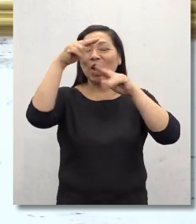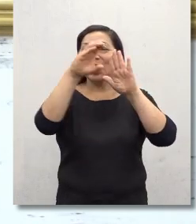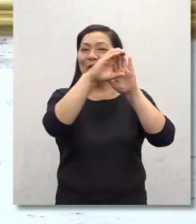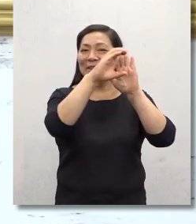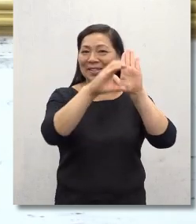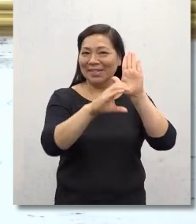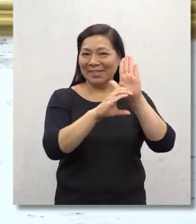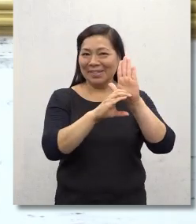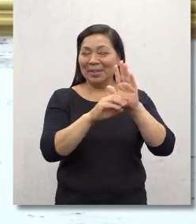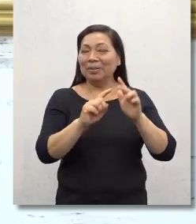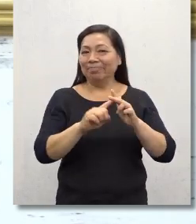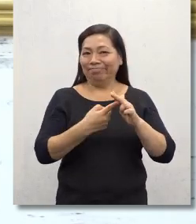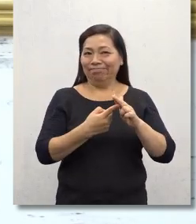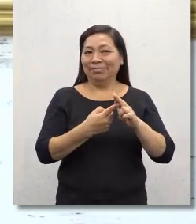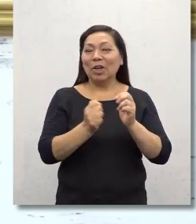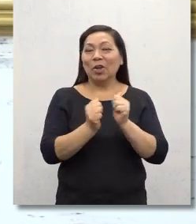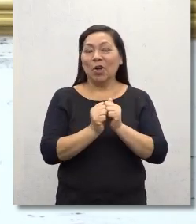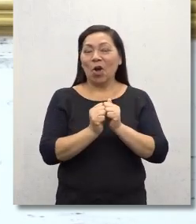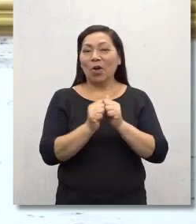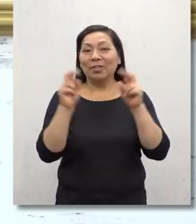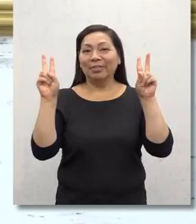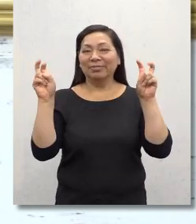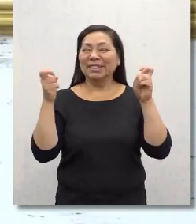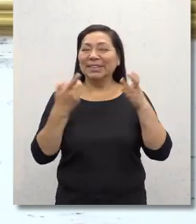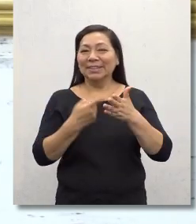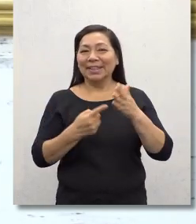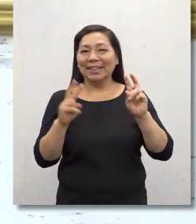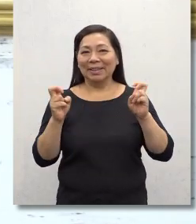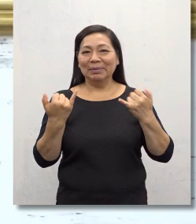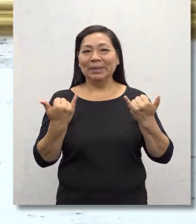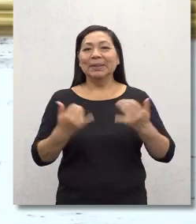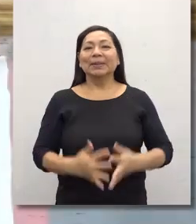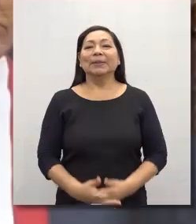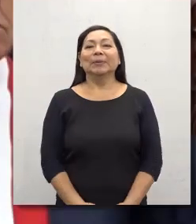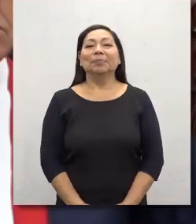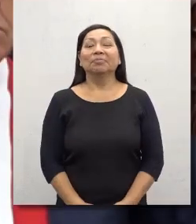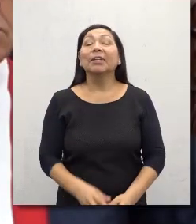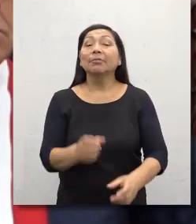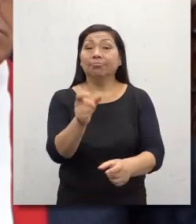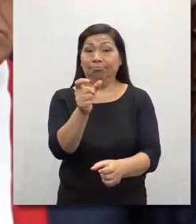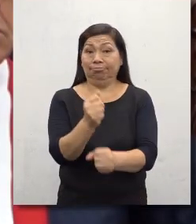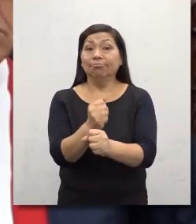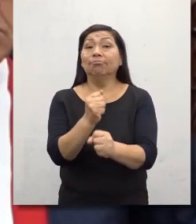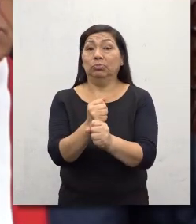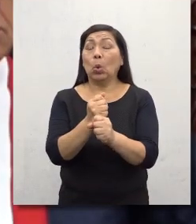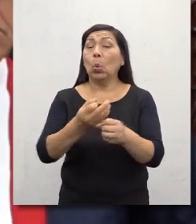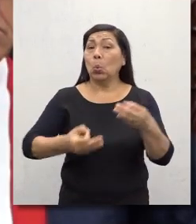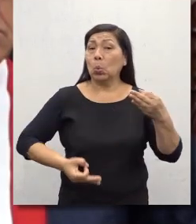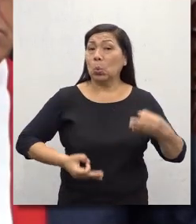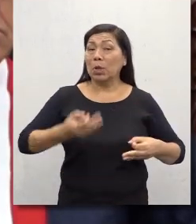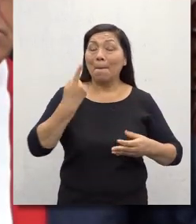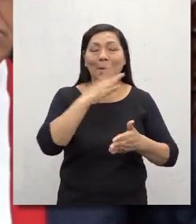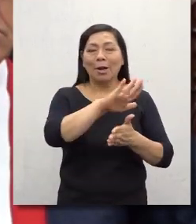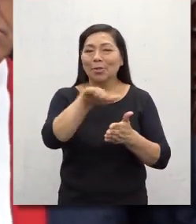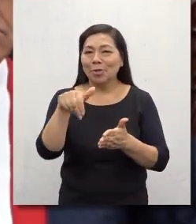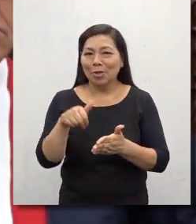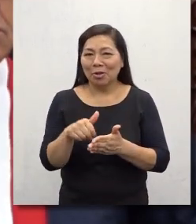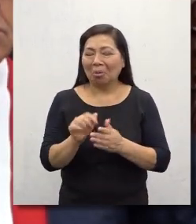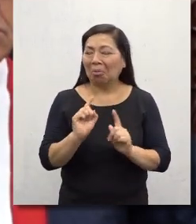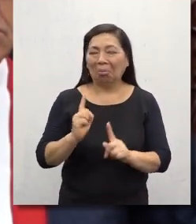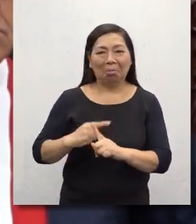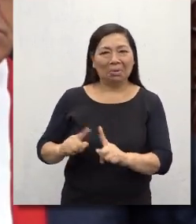constitucional. Comenzamos con nuestros titulares. Trabajaré por una justicia para todos,